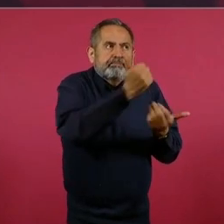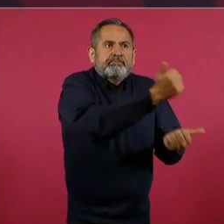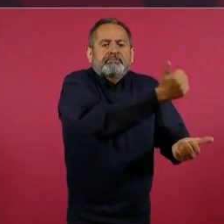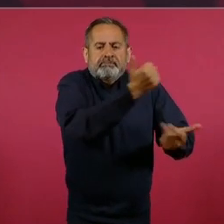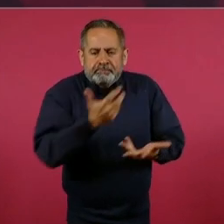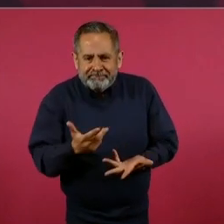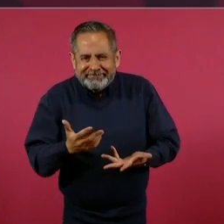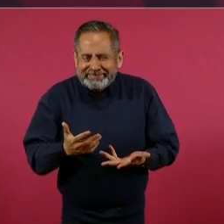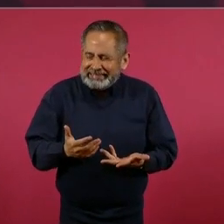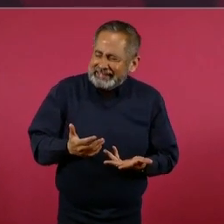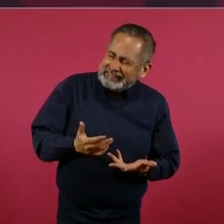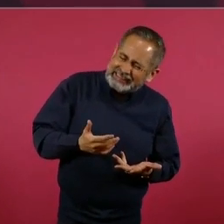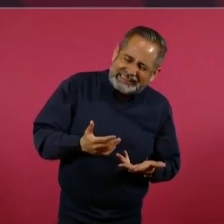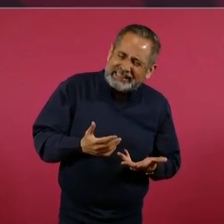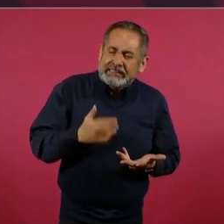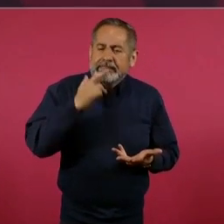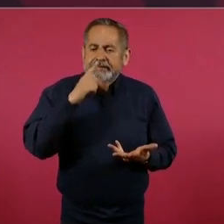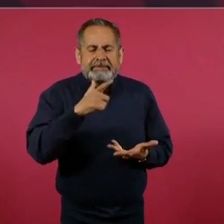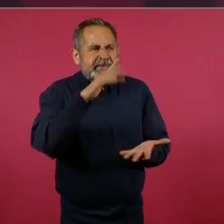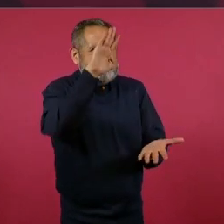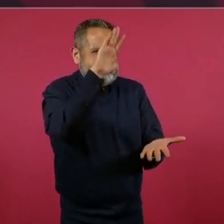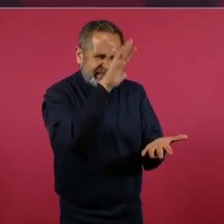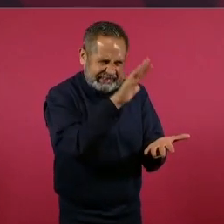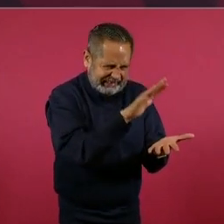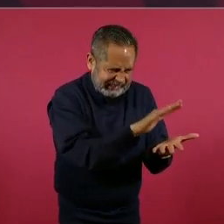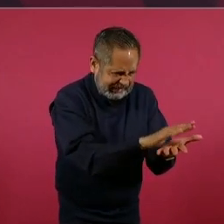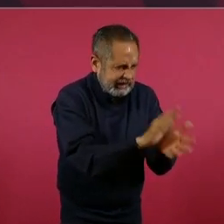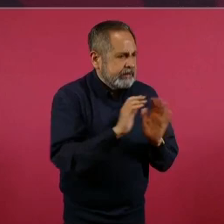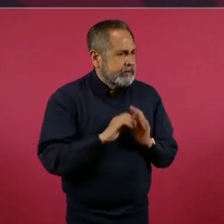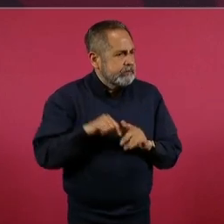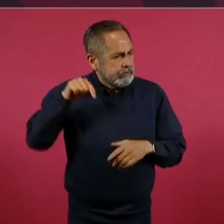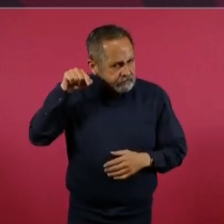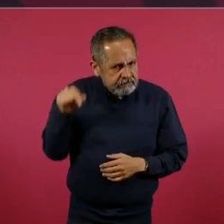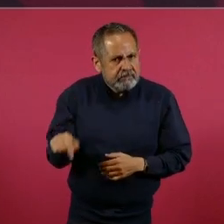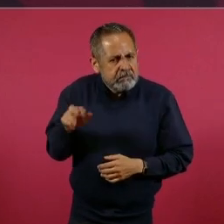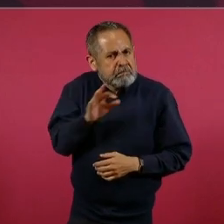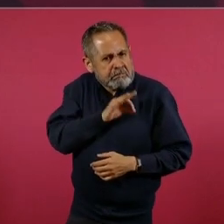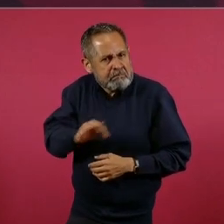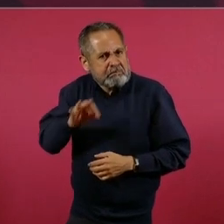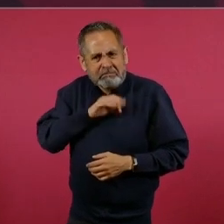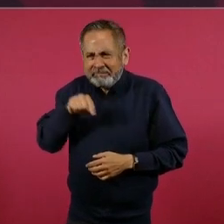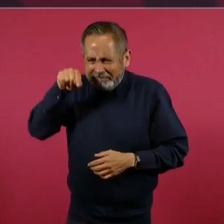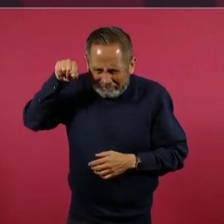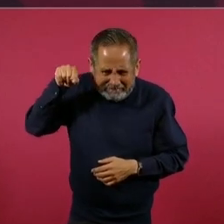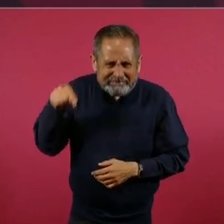o mercancías o productos que se importan que podríamos nosotros